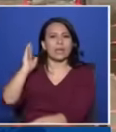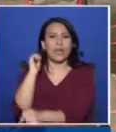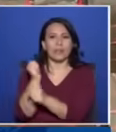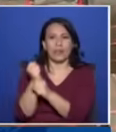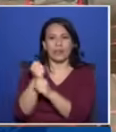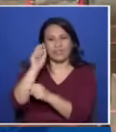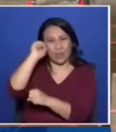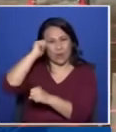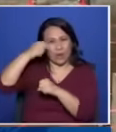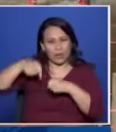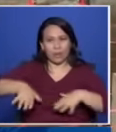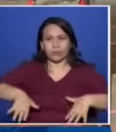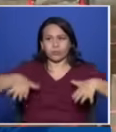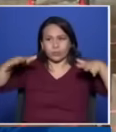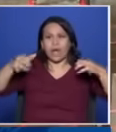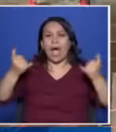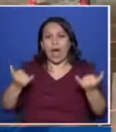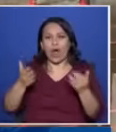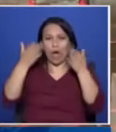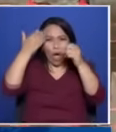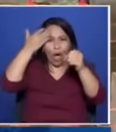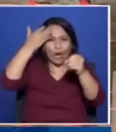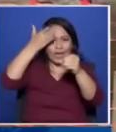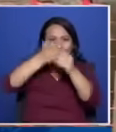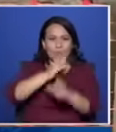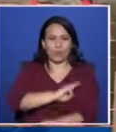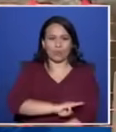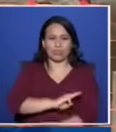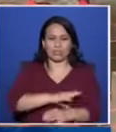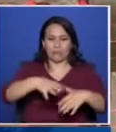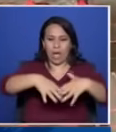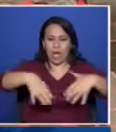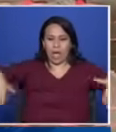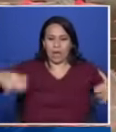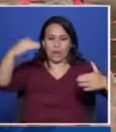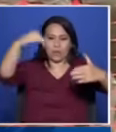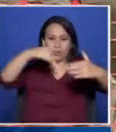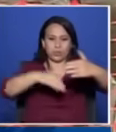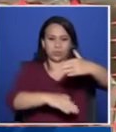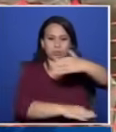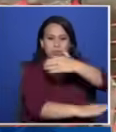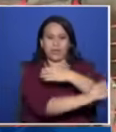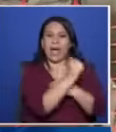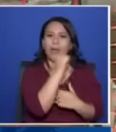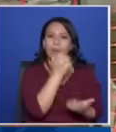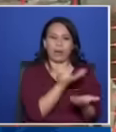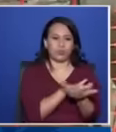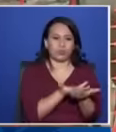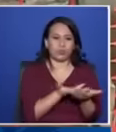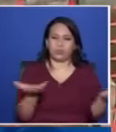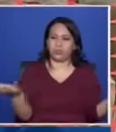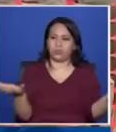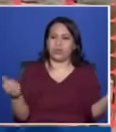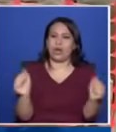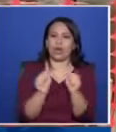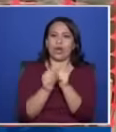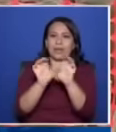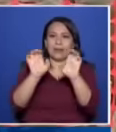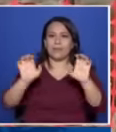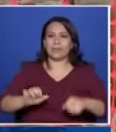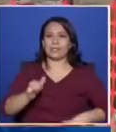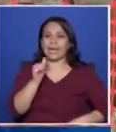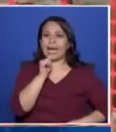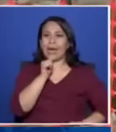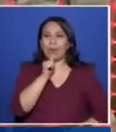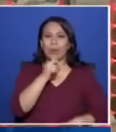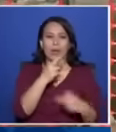destino. Es el objetivo ahora por parte del municipio de Guayaquil junto a las empresas